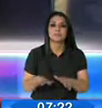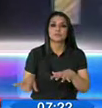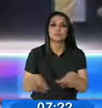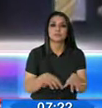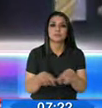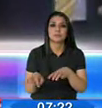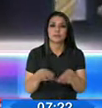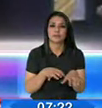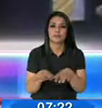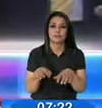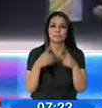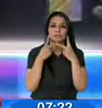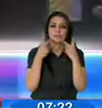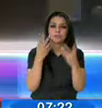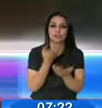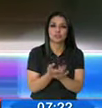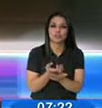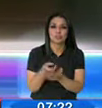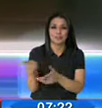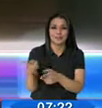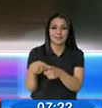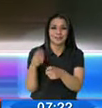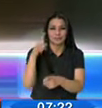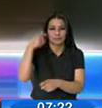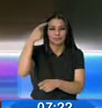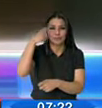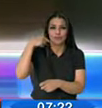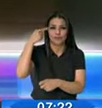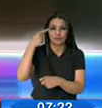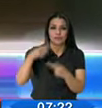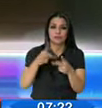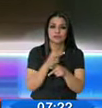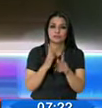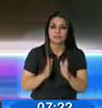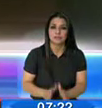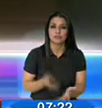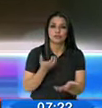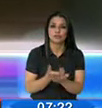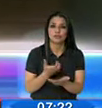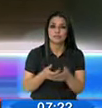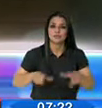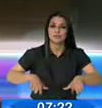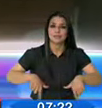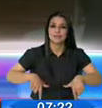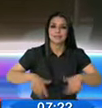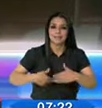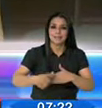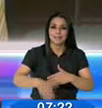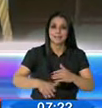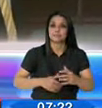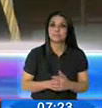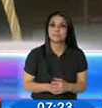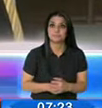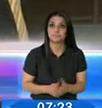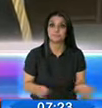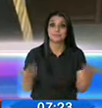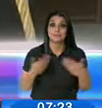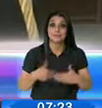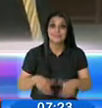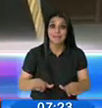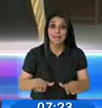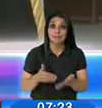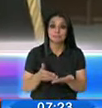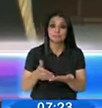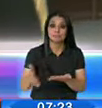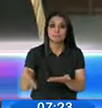política económica en el régimen de Rafael Correa y pasó a ser consejero económico de Lenín Moreno en sus primeros meses. Solo luego de que fue separado del